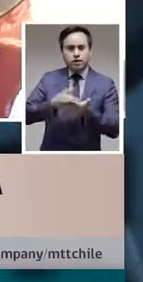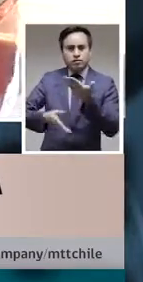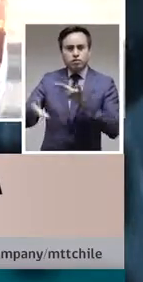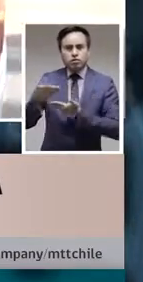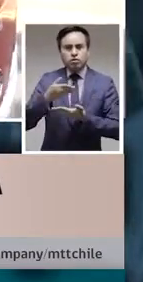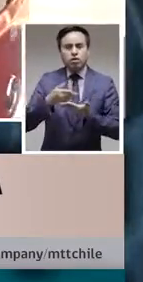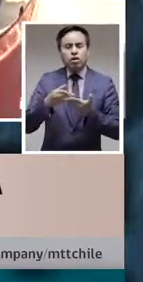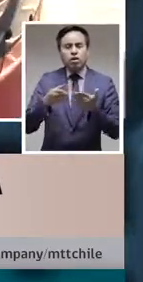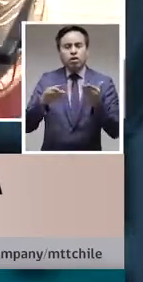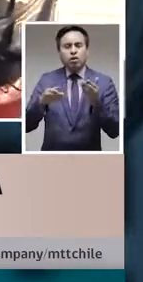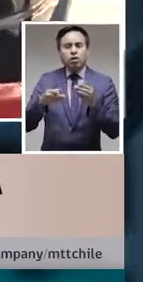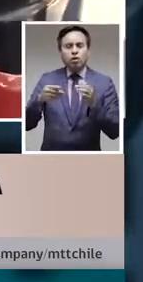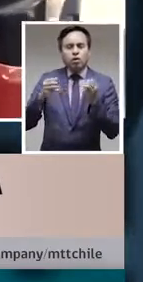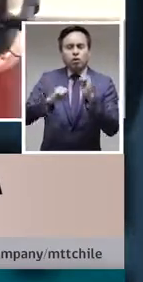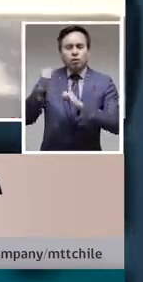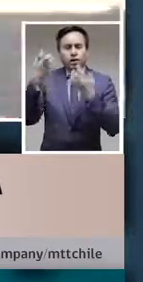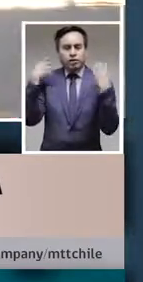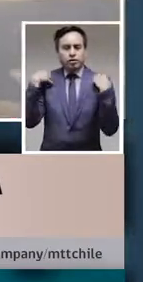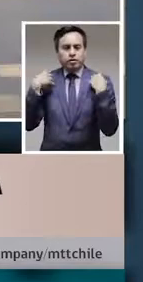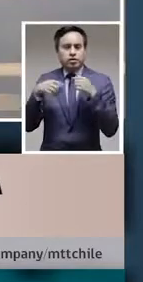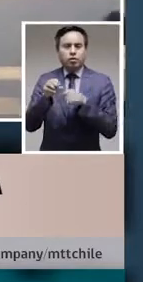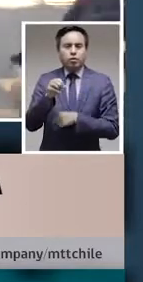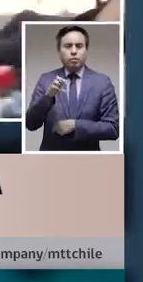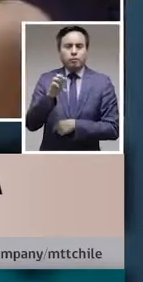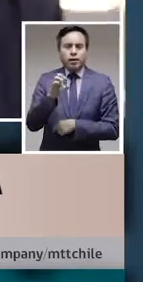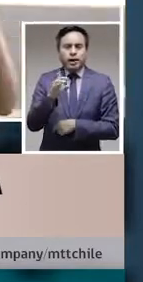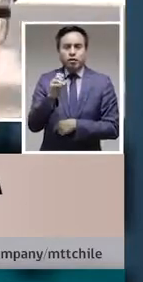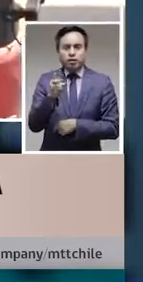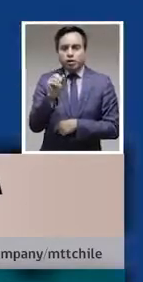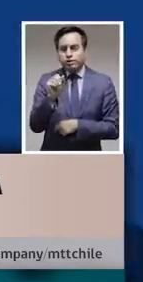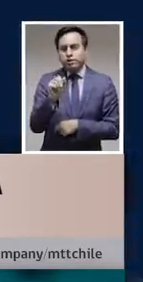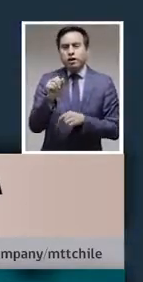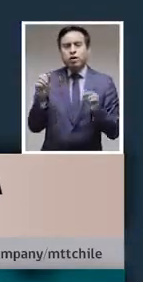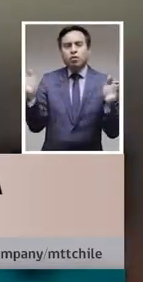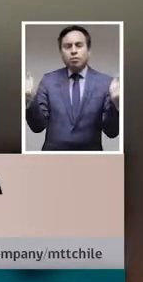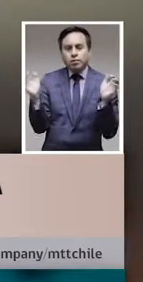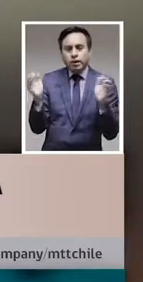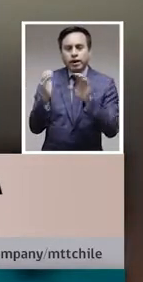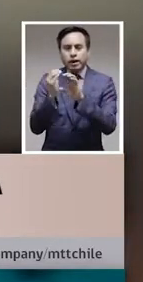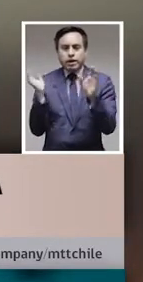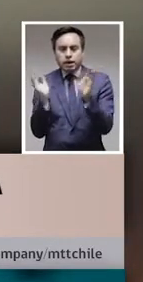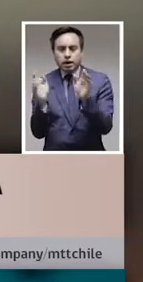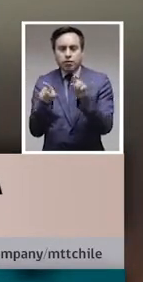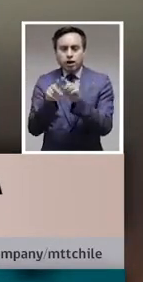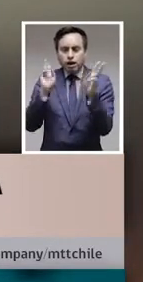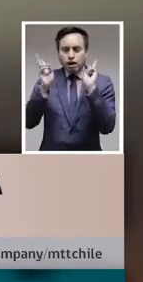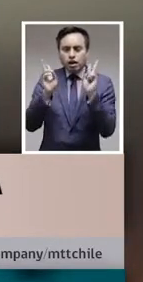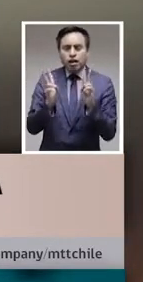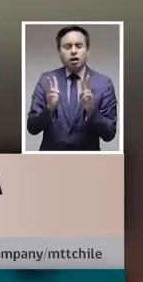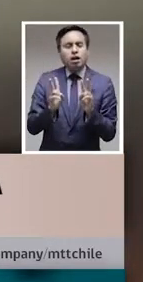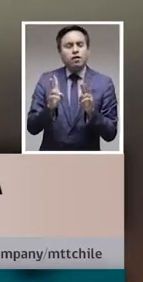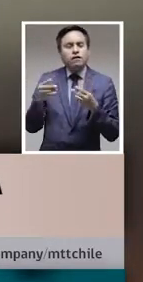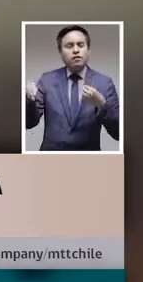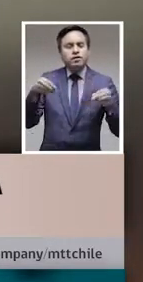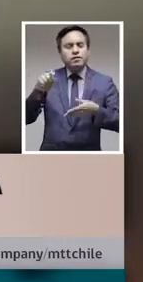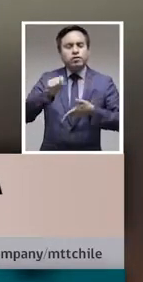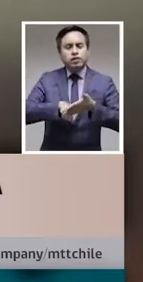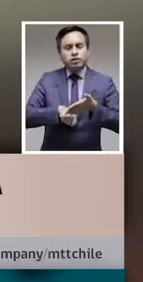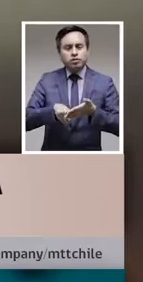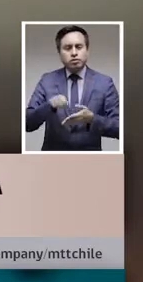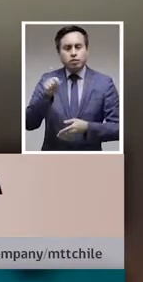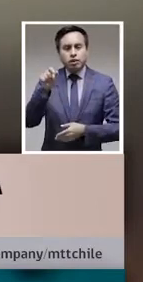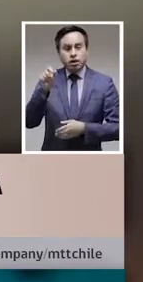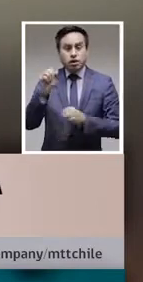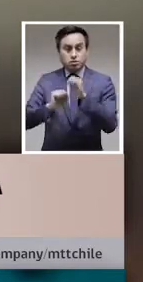de operadores con contratos más cortos, unidades más pequeñas, contratos más flexibles, de manera que el operador